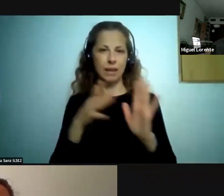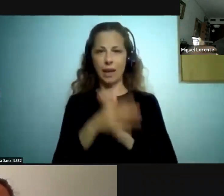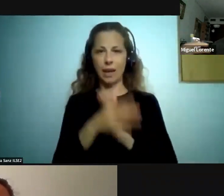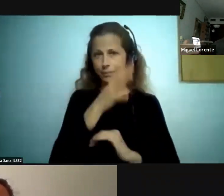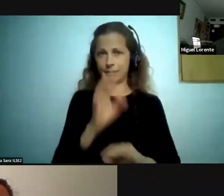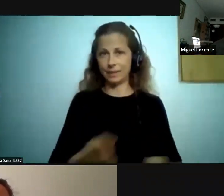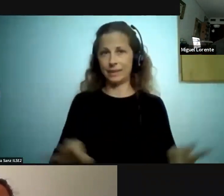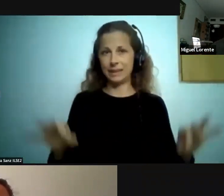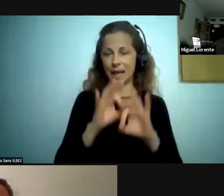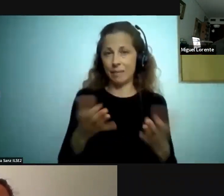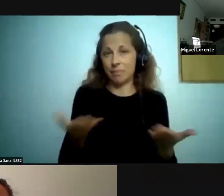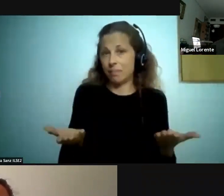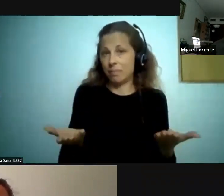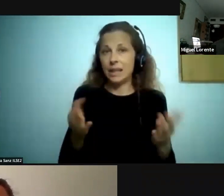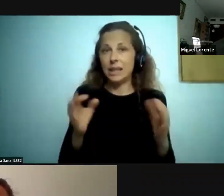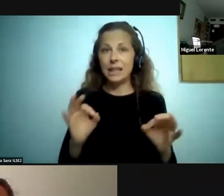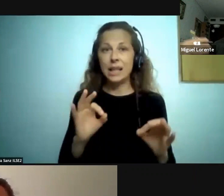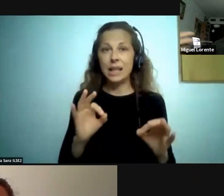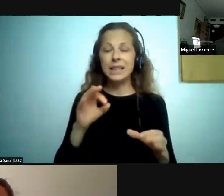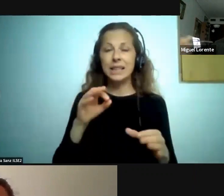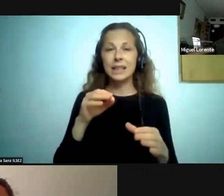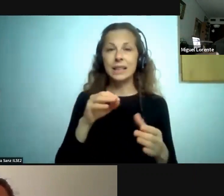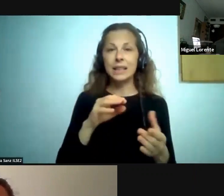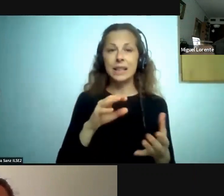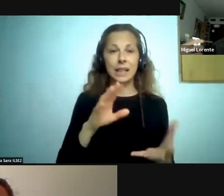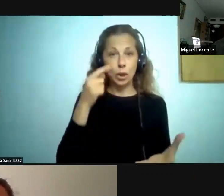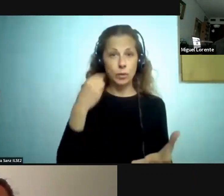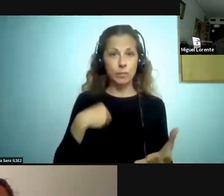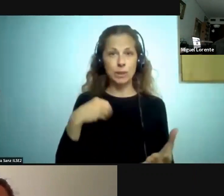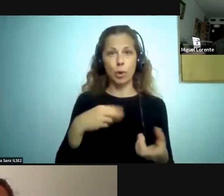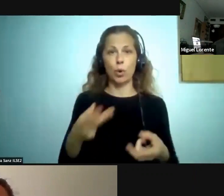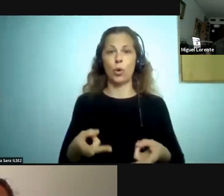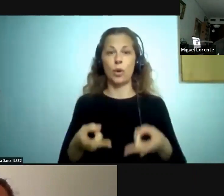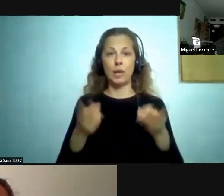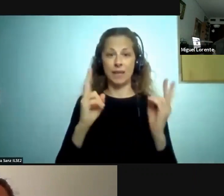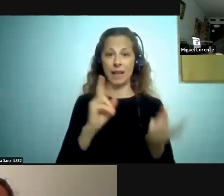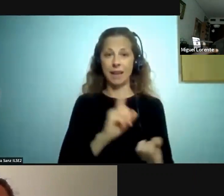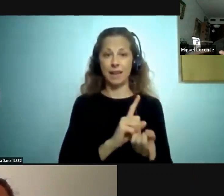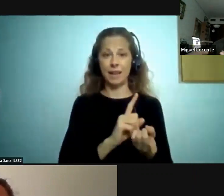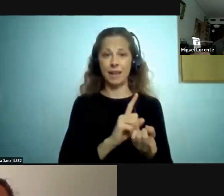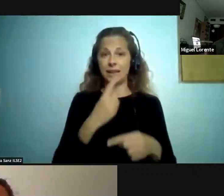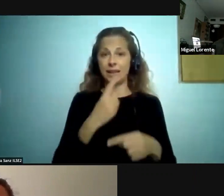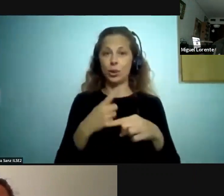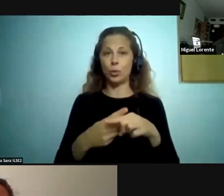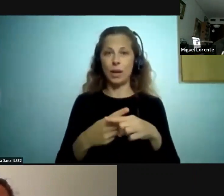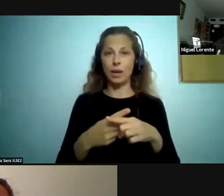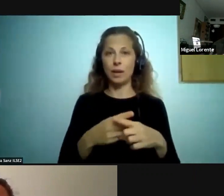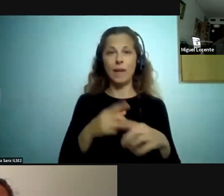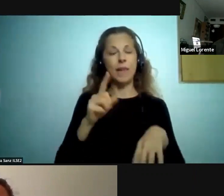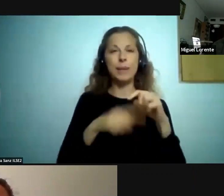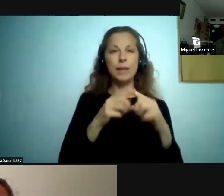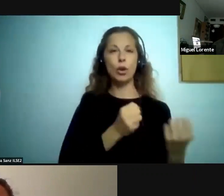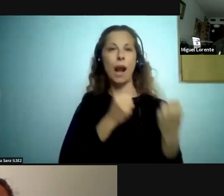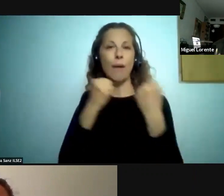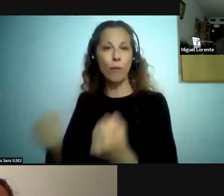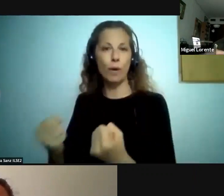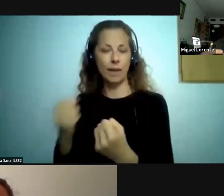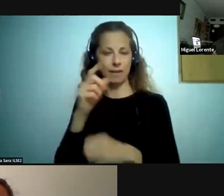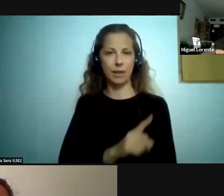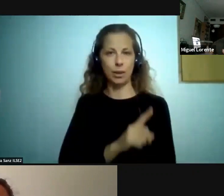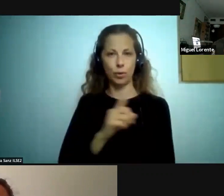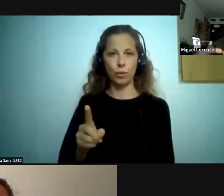atacadas en su honor, ¿no? Eso se transforma por la libertad sexual y se mantienen las diferencias sobre el grado de fuerza. Bueno, pues poco a poco la